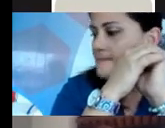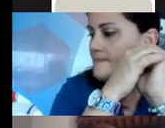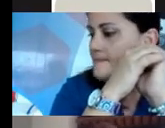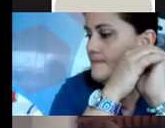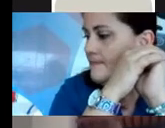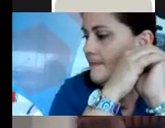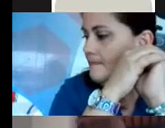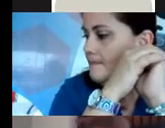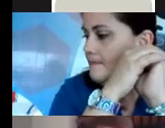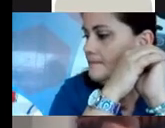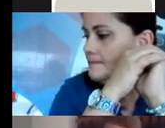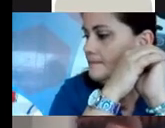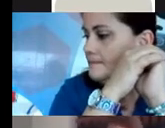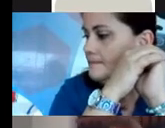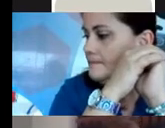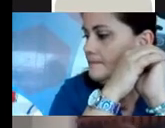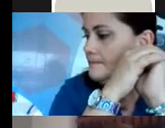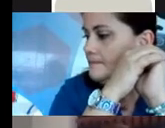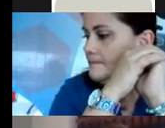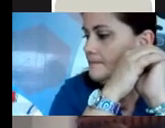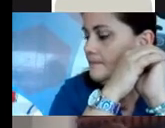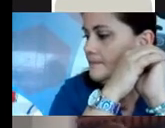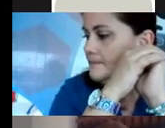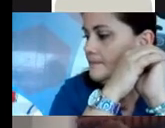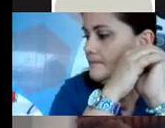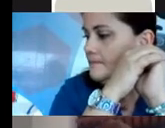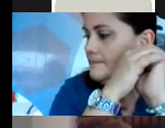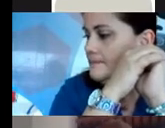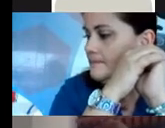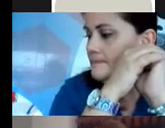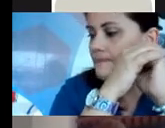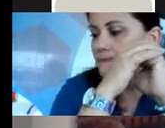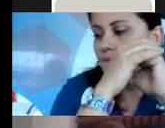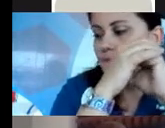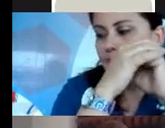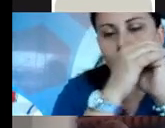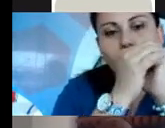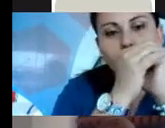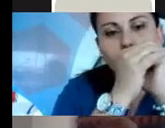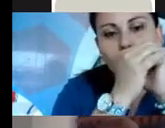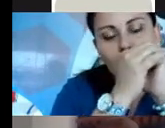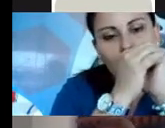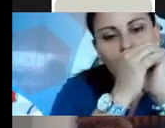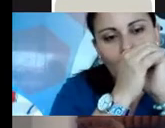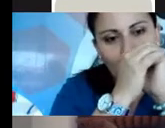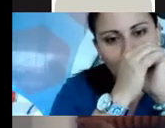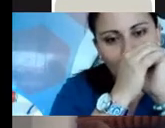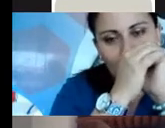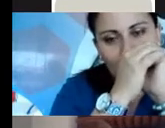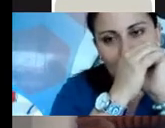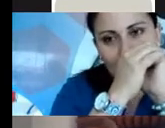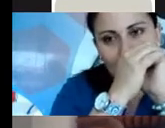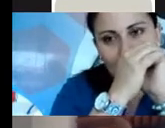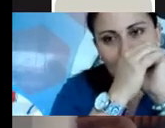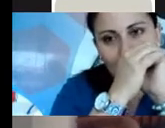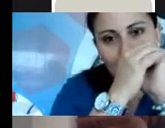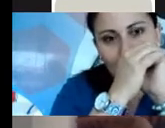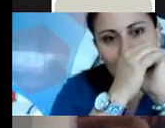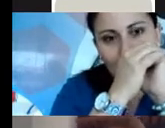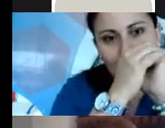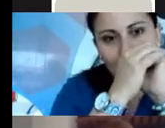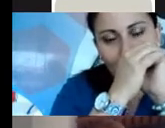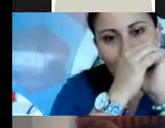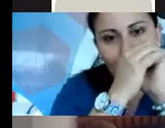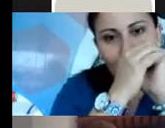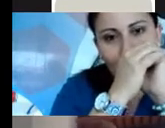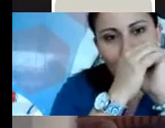un mecanismo que se usó 3 veces y se rompió. Los soportes laterales pélvicos, de los que habló también muy claramente María Amalia, tenemos los pads